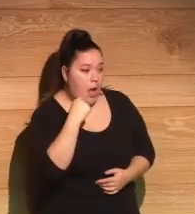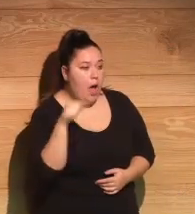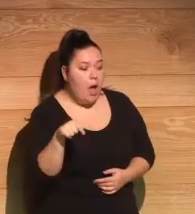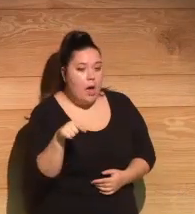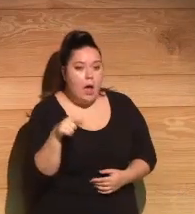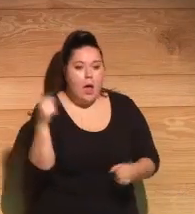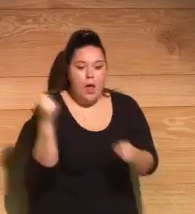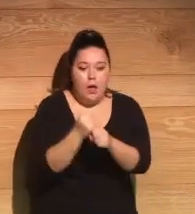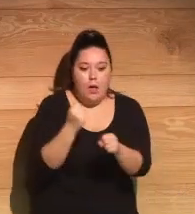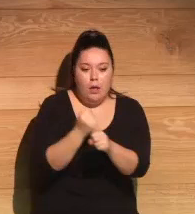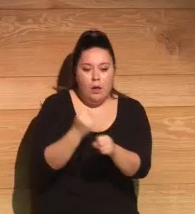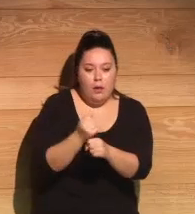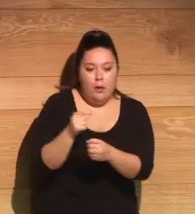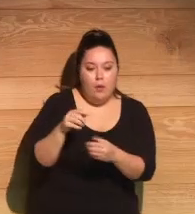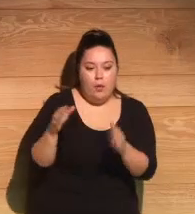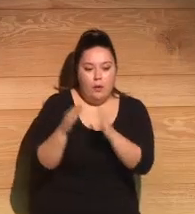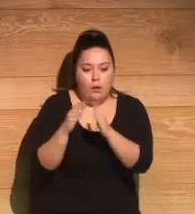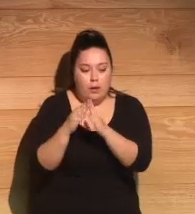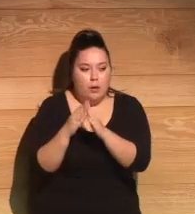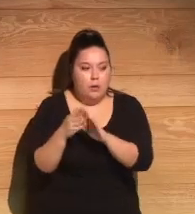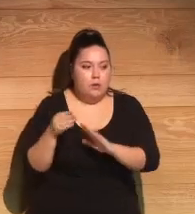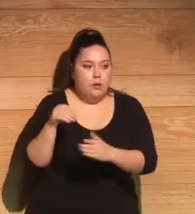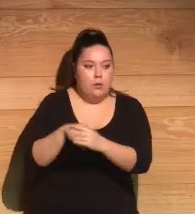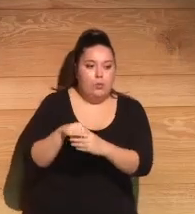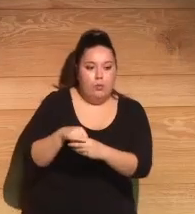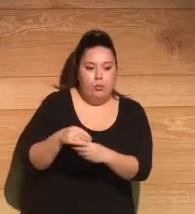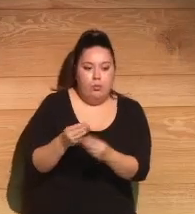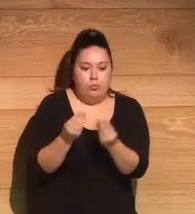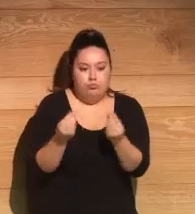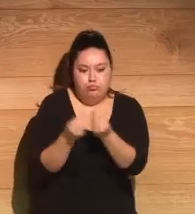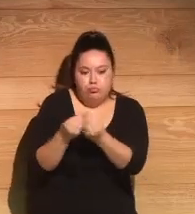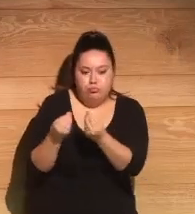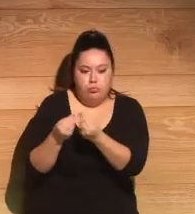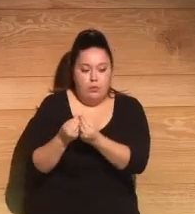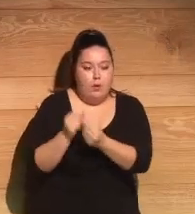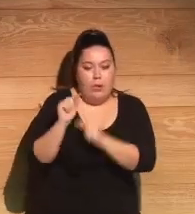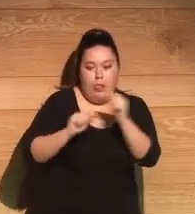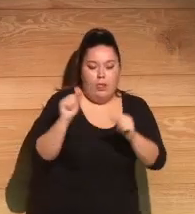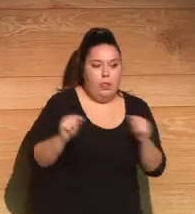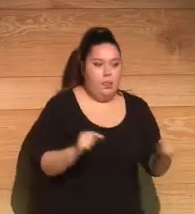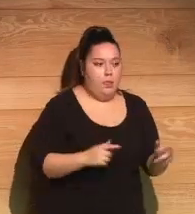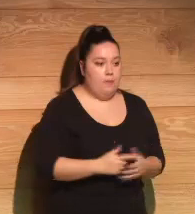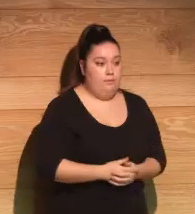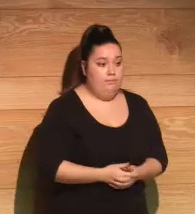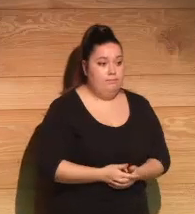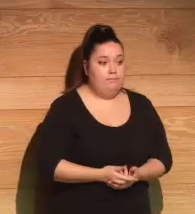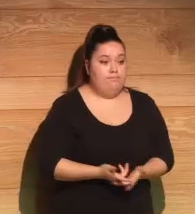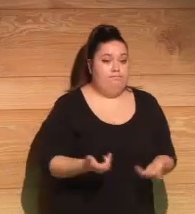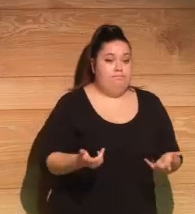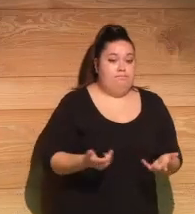ves que es imposible que ahí no se contagien, es imposible. Y cuando pasas por otros lugares ves que es muy posible.